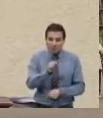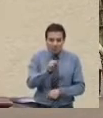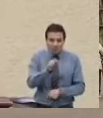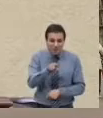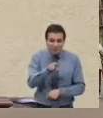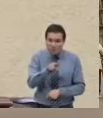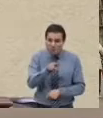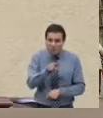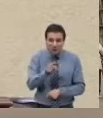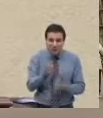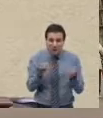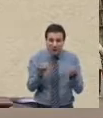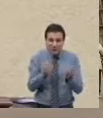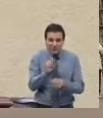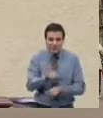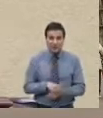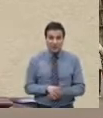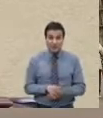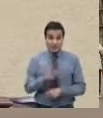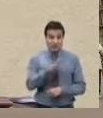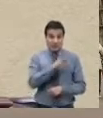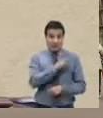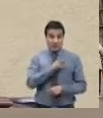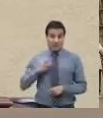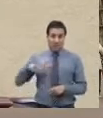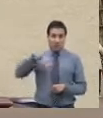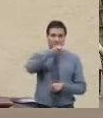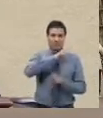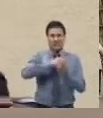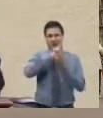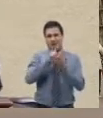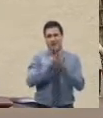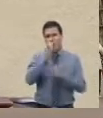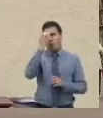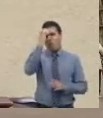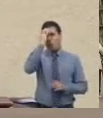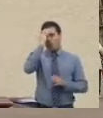pericia jurídica o de una gran,